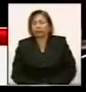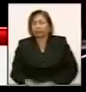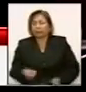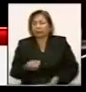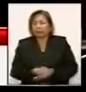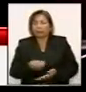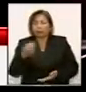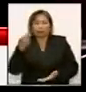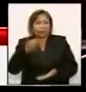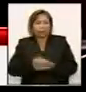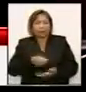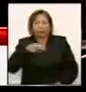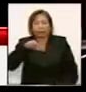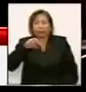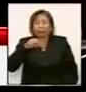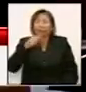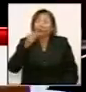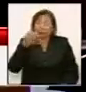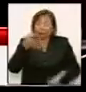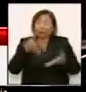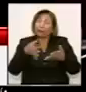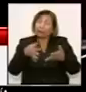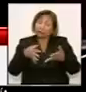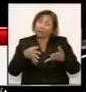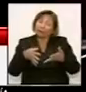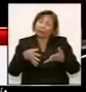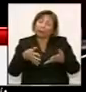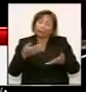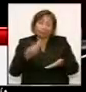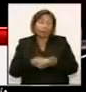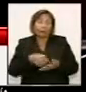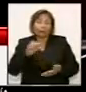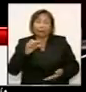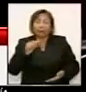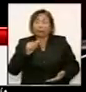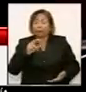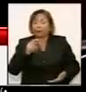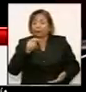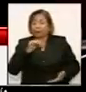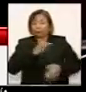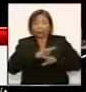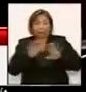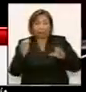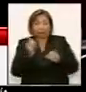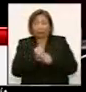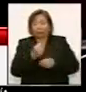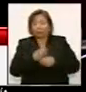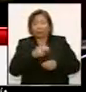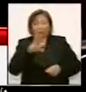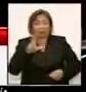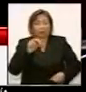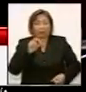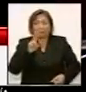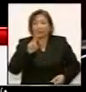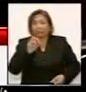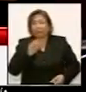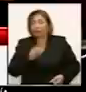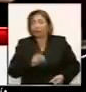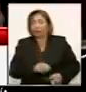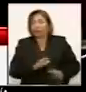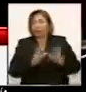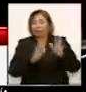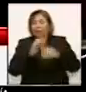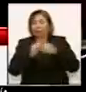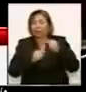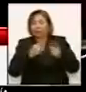Cobro también una penalidad y lo que queda, si queda, se le pone en operación como garantía. Terminan de hacer las obras, no sé si serán 30, 20, no creo que sean más de 10 años